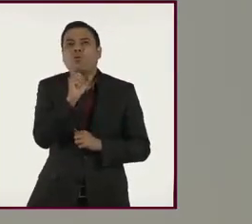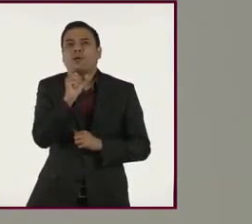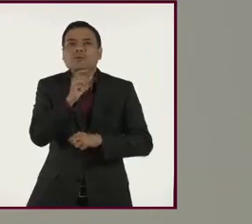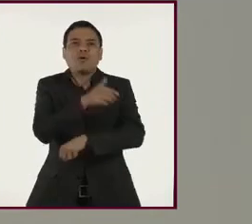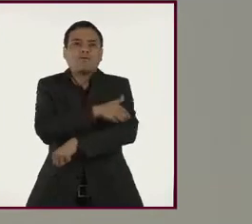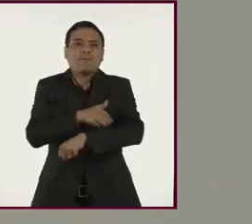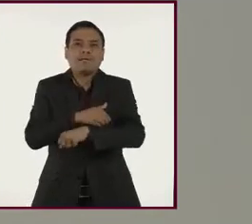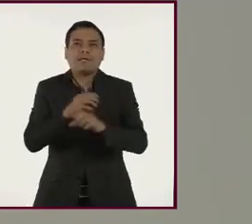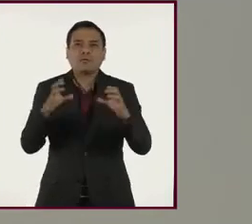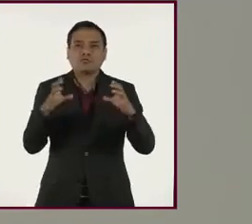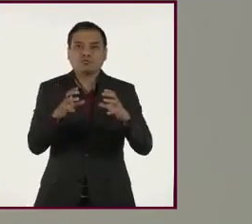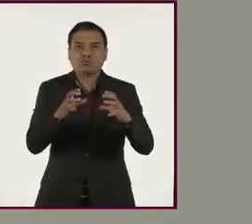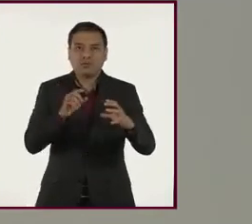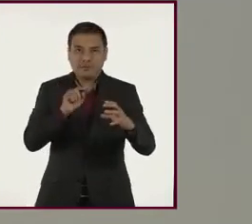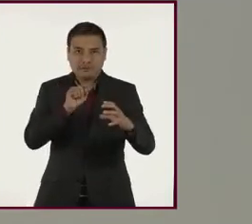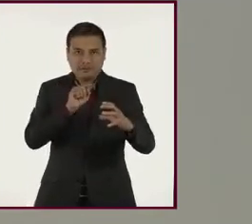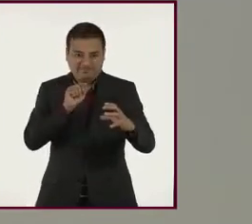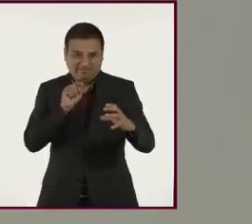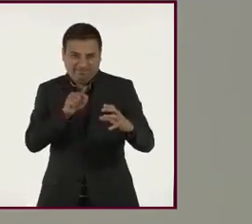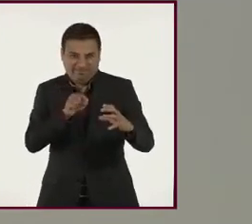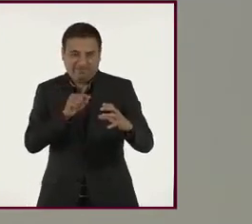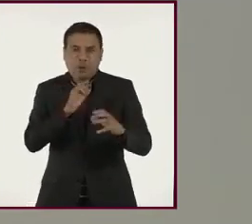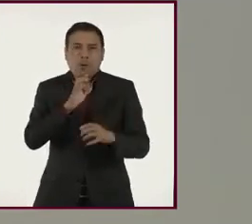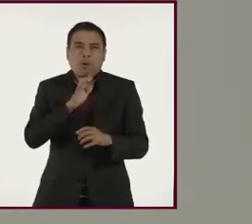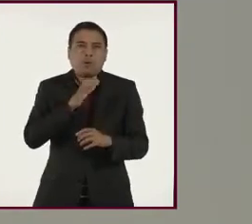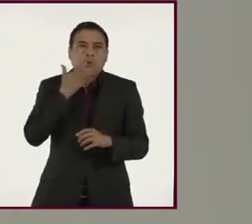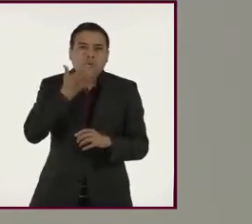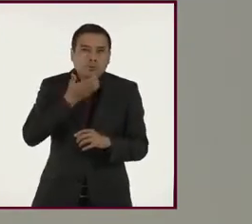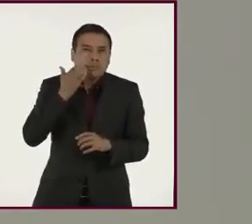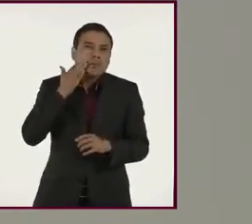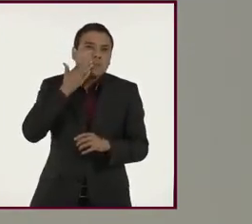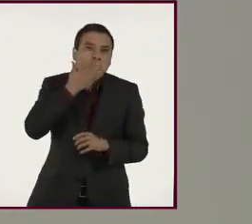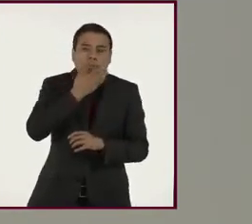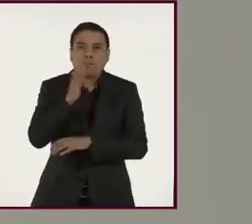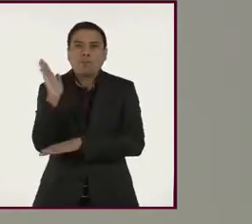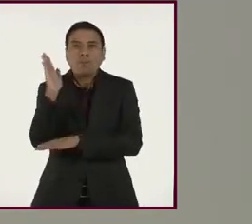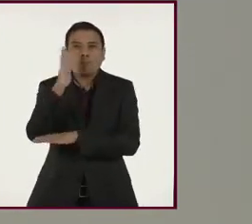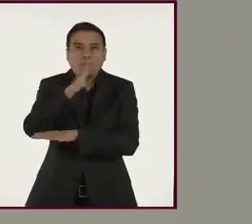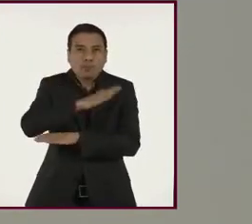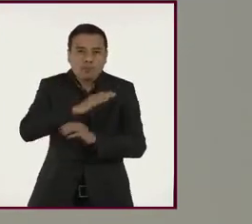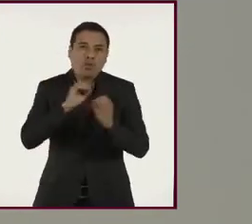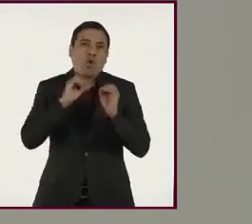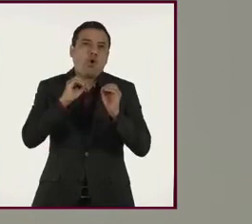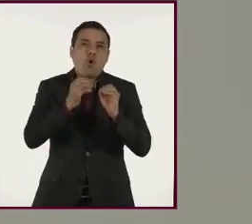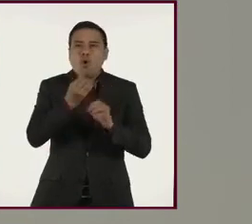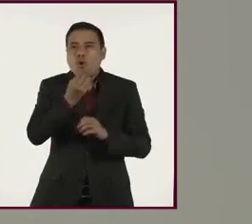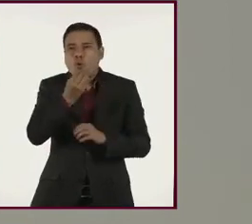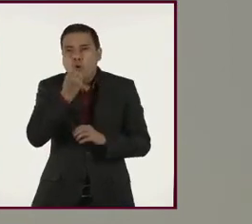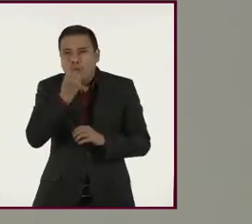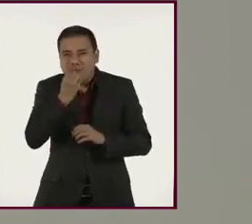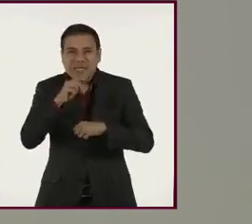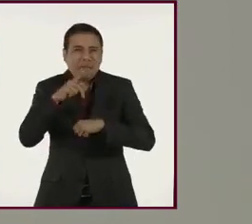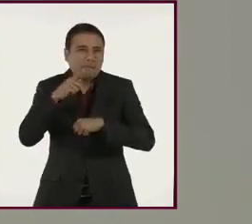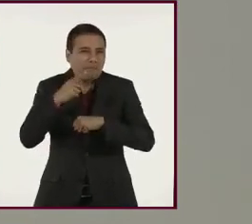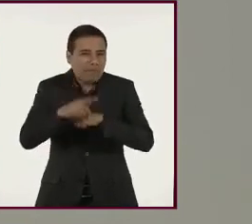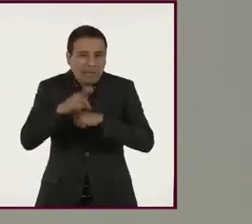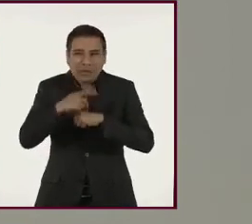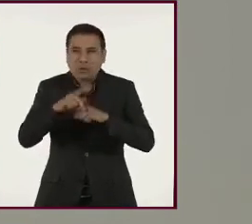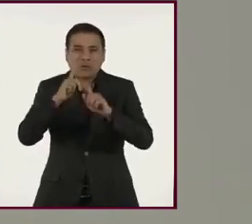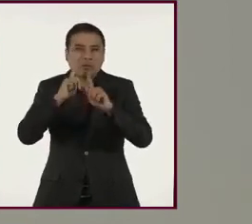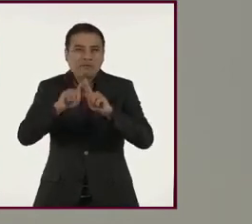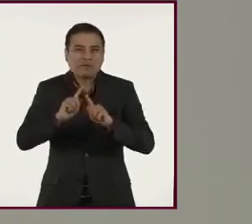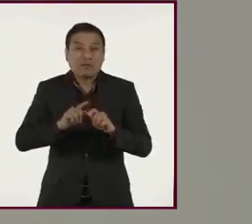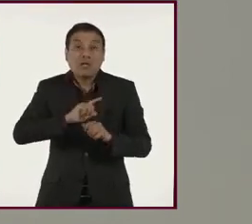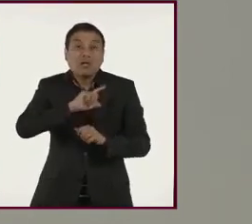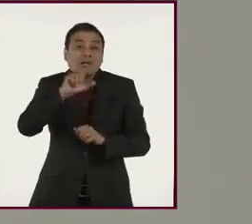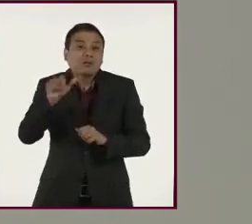a presentar estas restricciones importantes o los ayunos prolongados, estas conductas llegan a ser muy normalizadas o